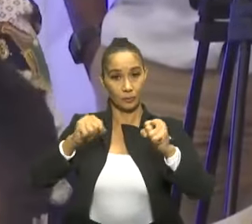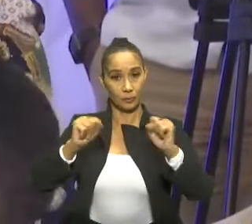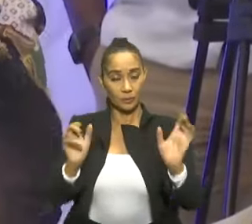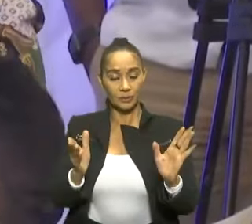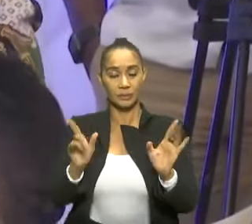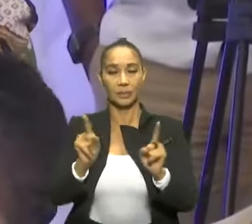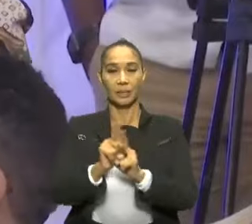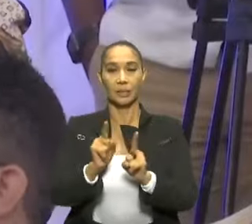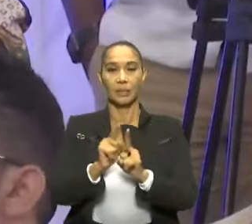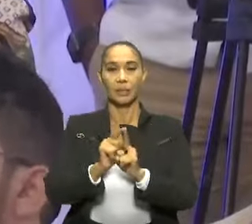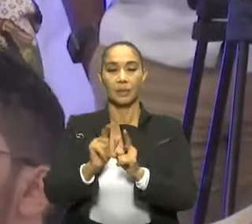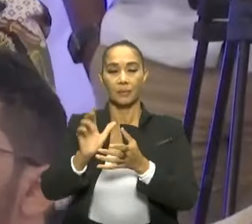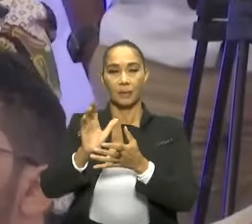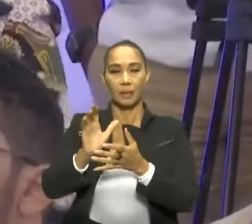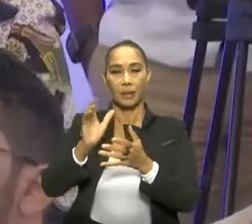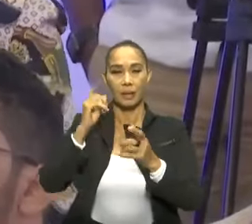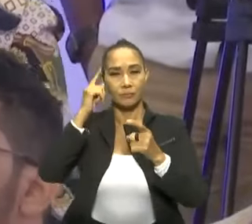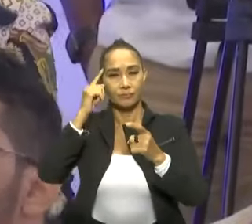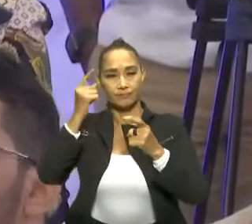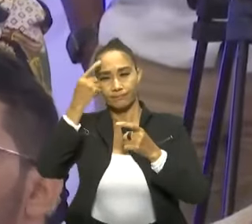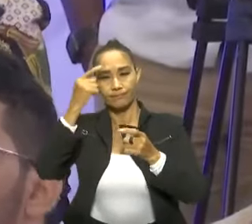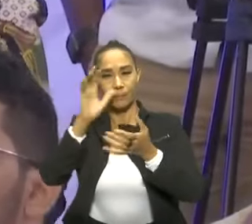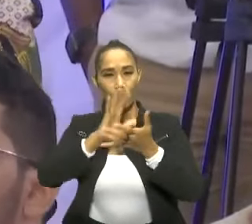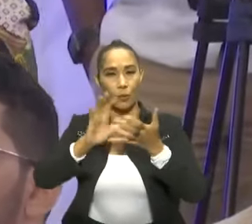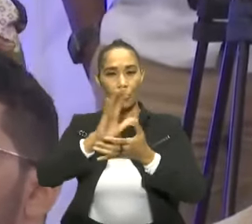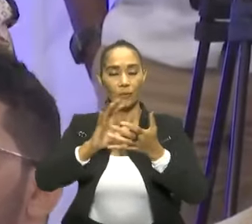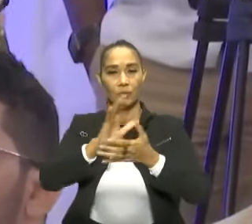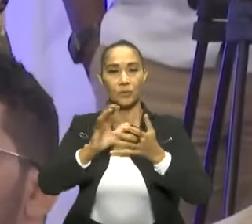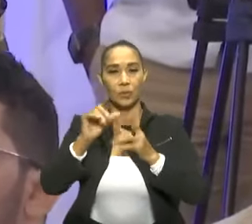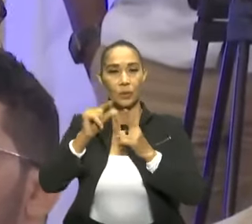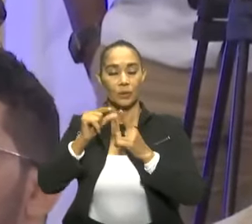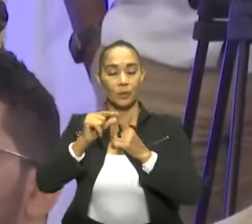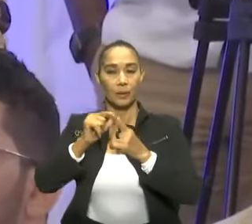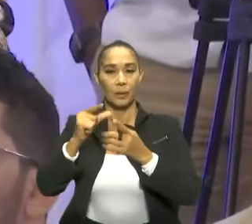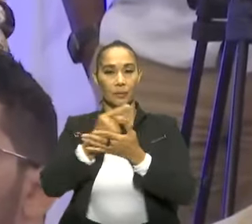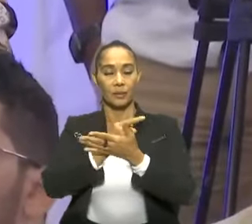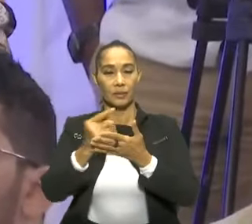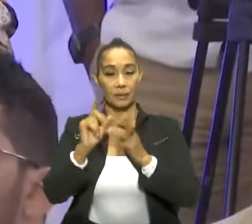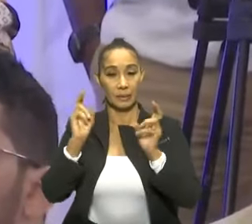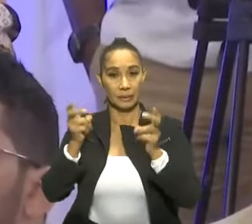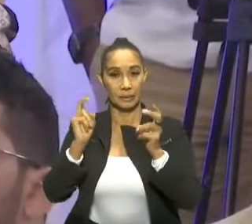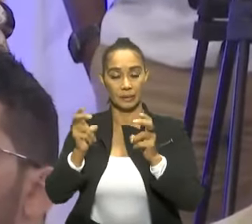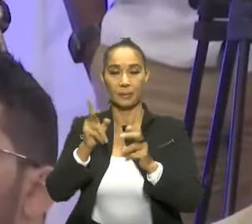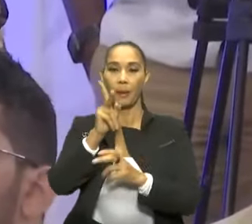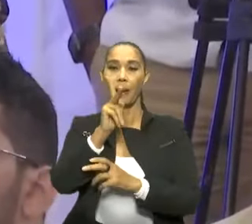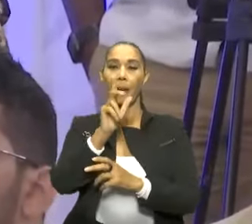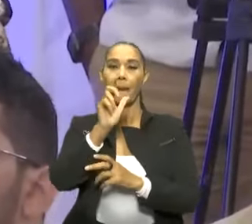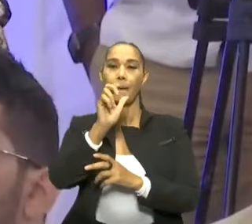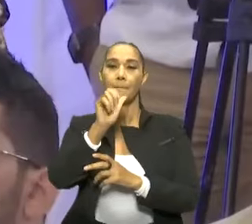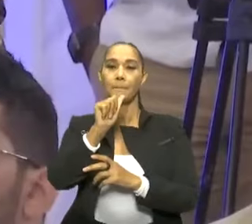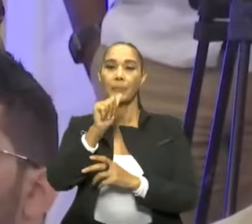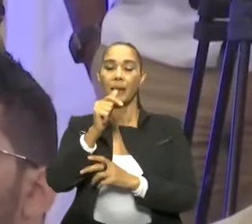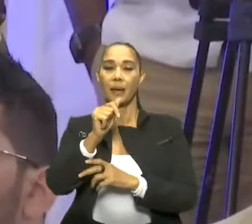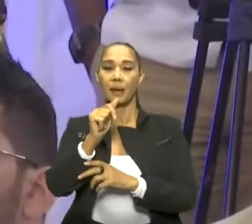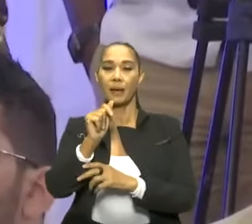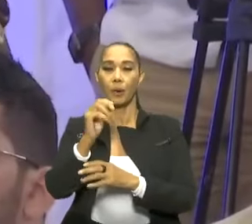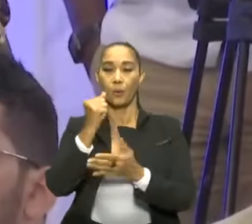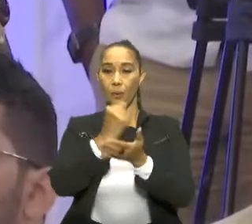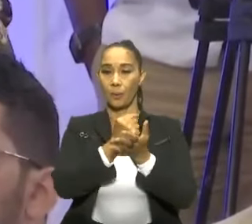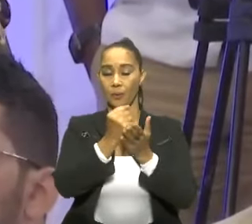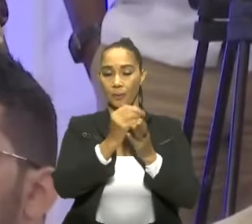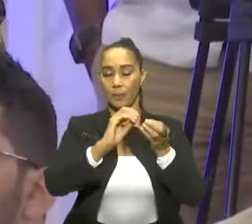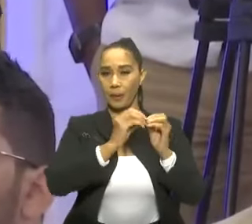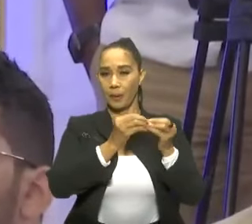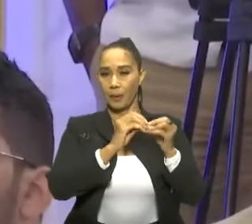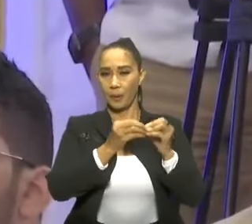la confusión a propósito de, en una semanal, el tema de plaga o placas, su opinión